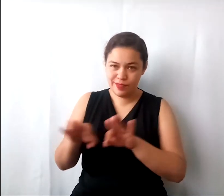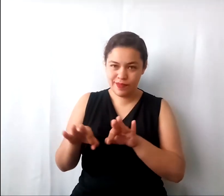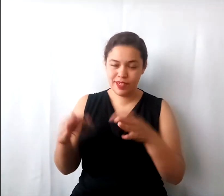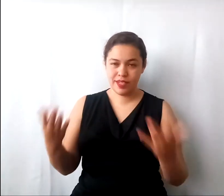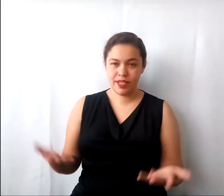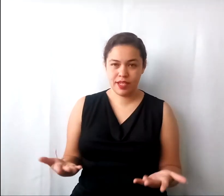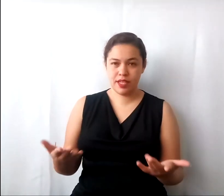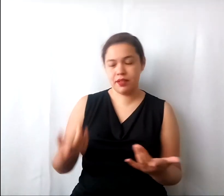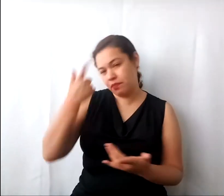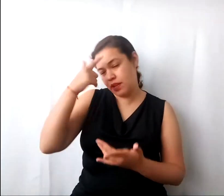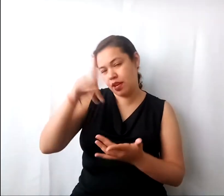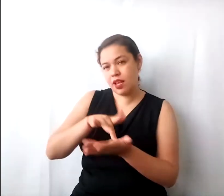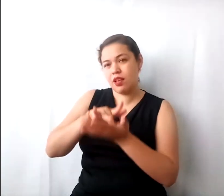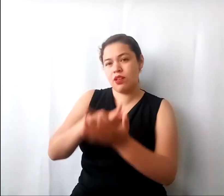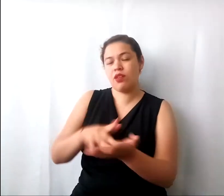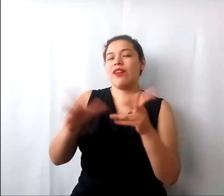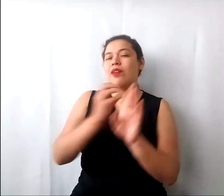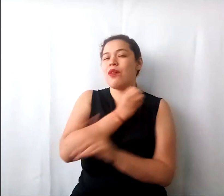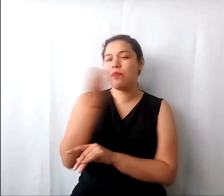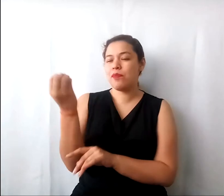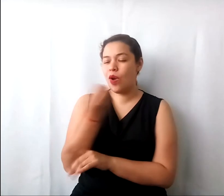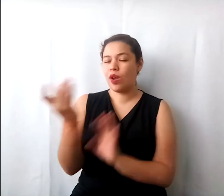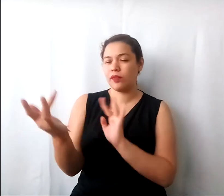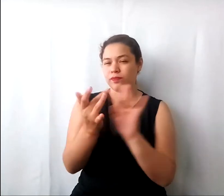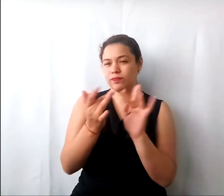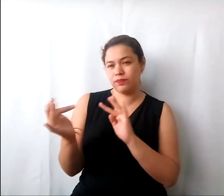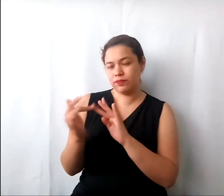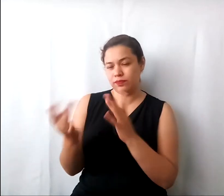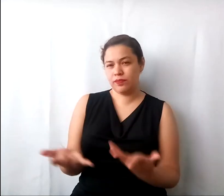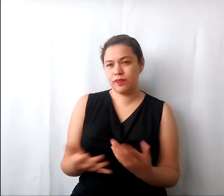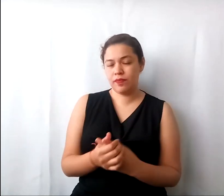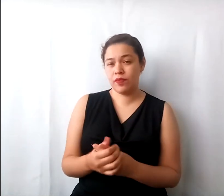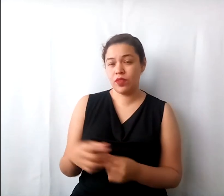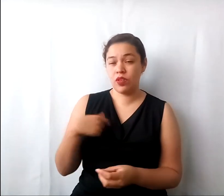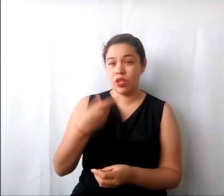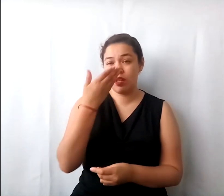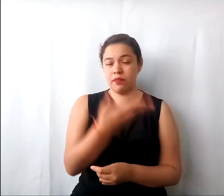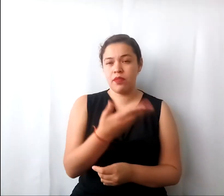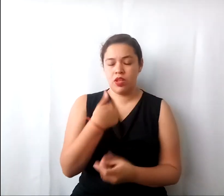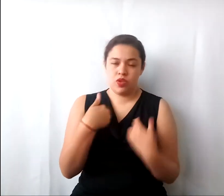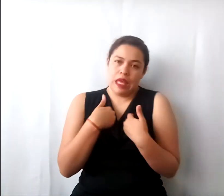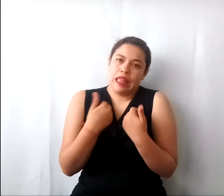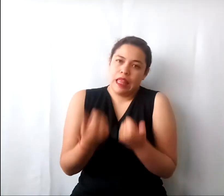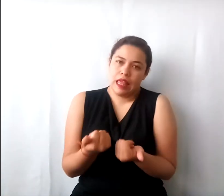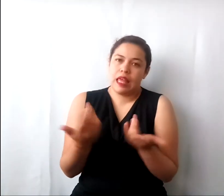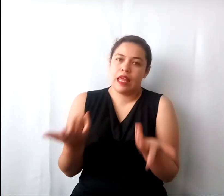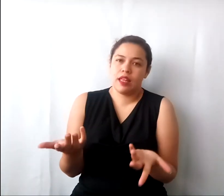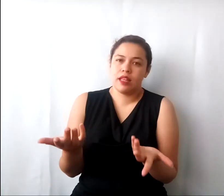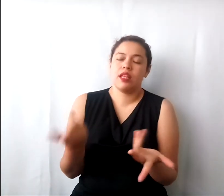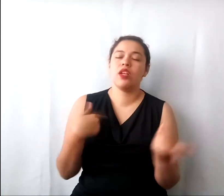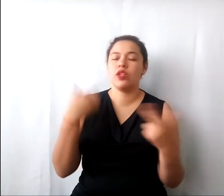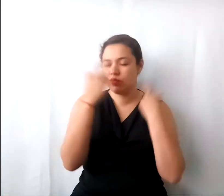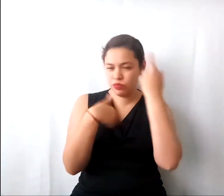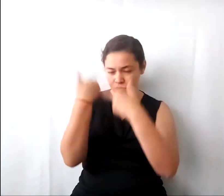que ayudan con esta logística de las redes sociales. Le tendría que pedir, por lo que entiendo y por lo que estamos analizando,